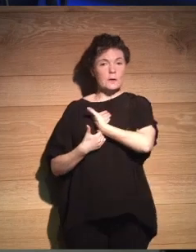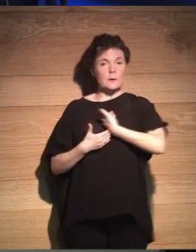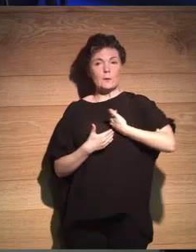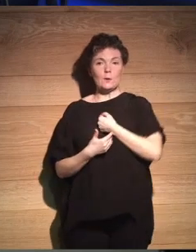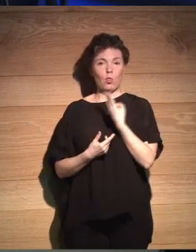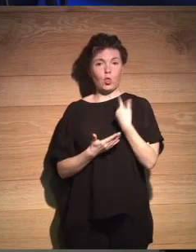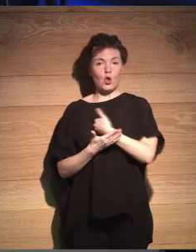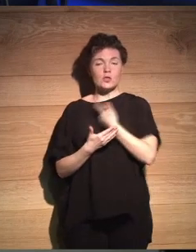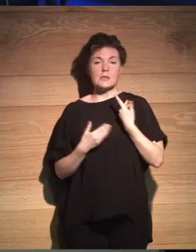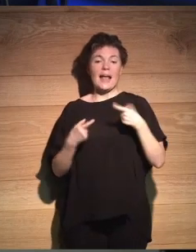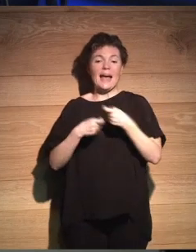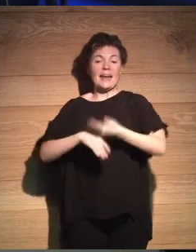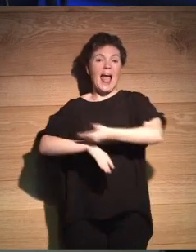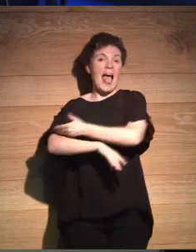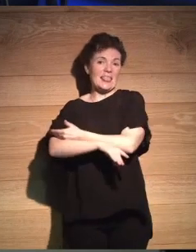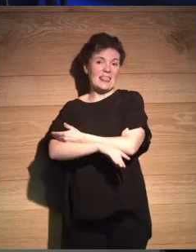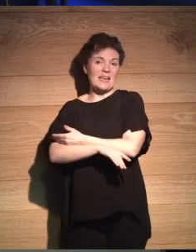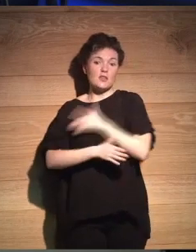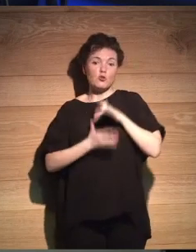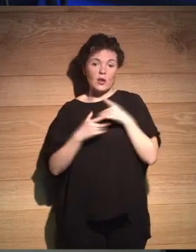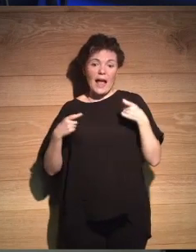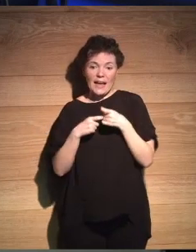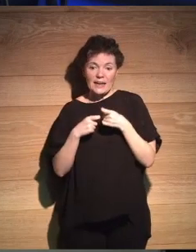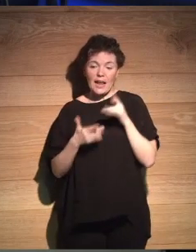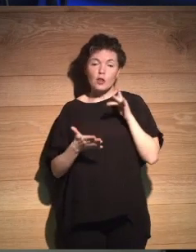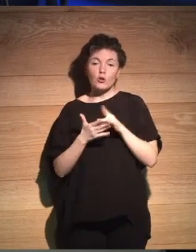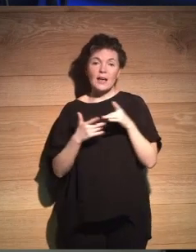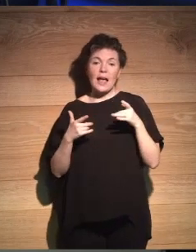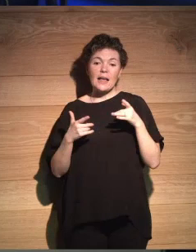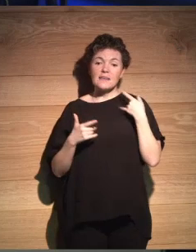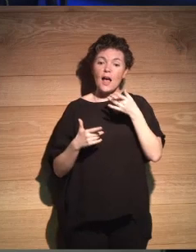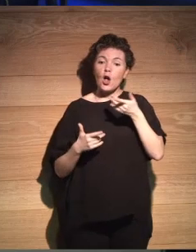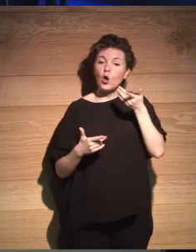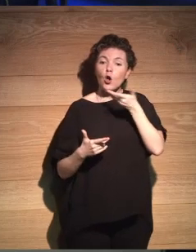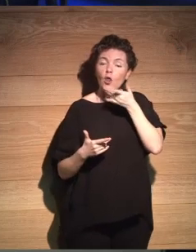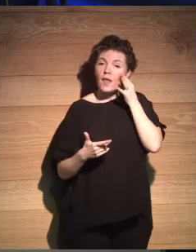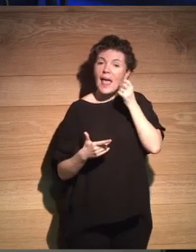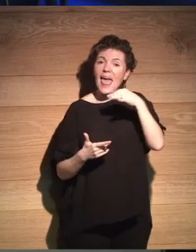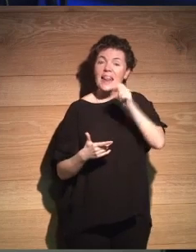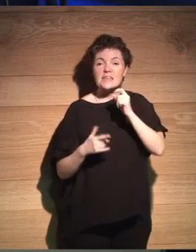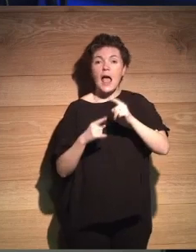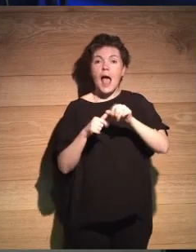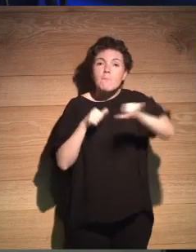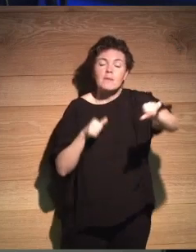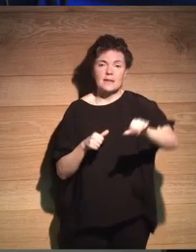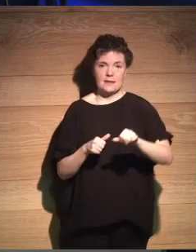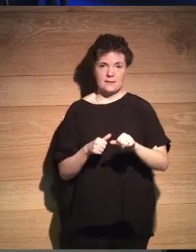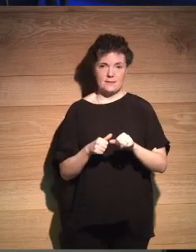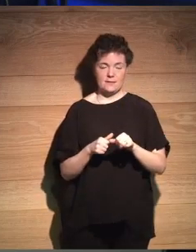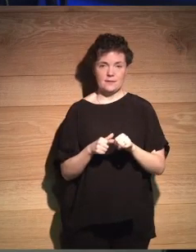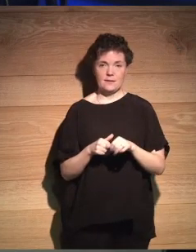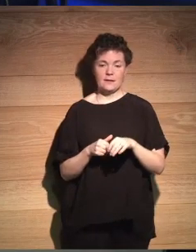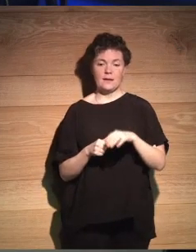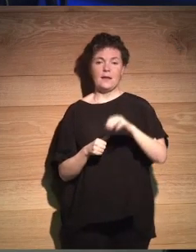vivió antes de la guerra, el que vivió la guerra y el que vivió una vez que conoció a esta mujer. Yo creo que el que tiene, el